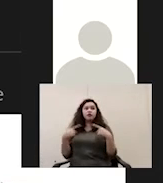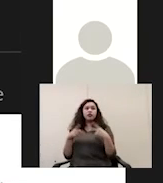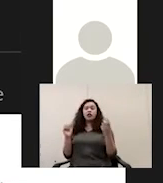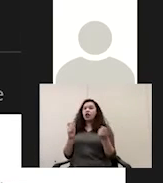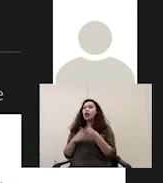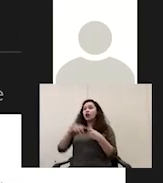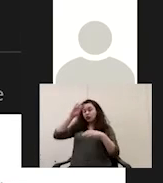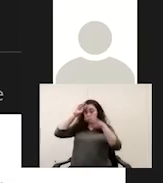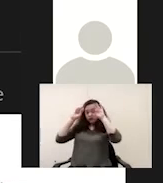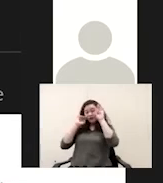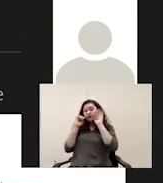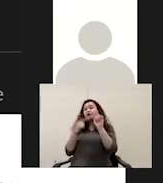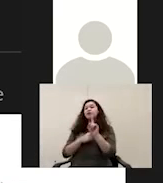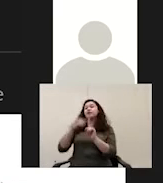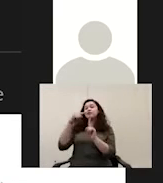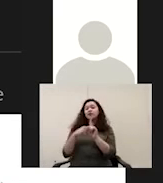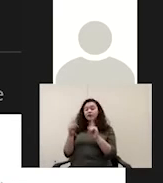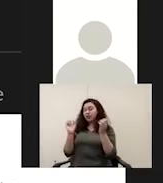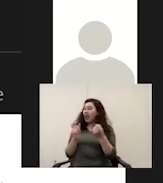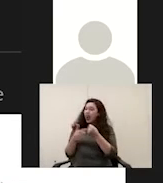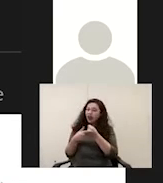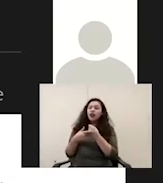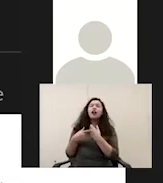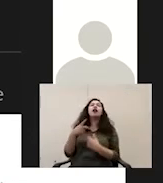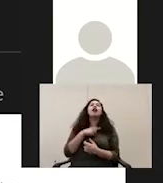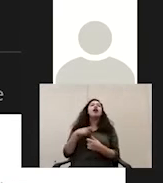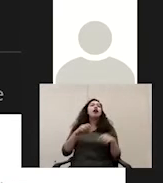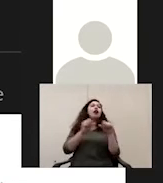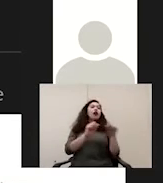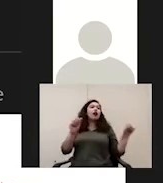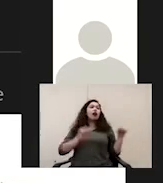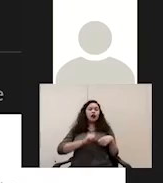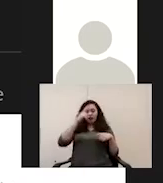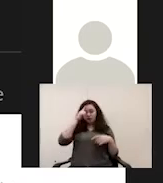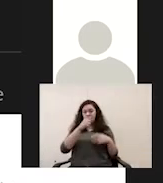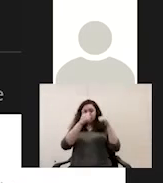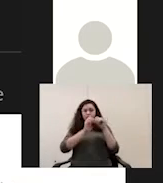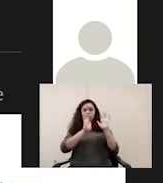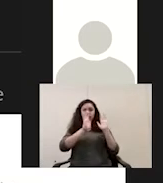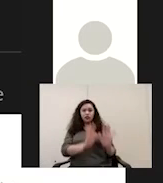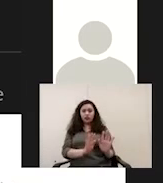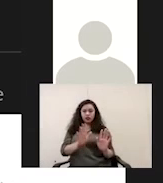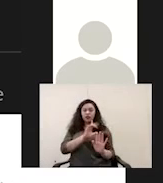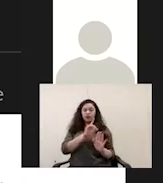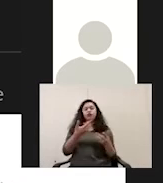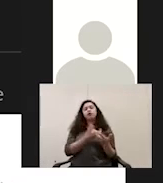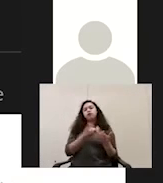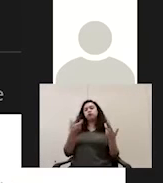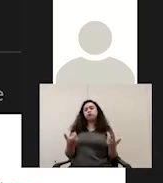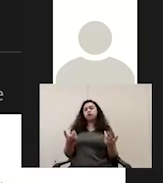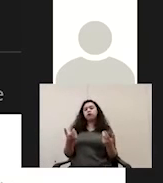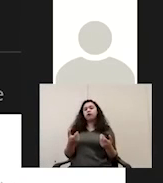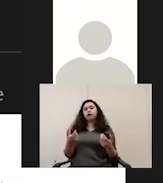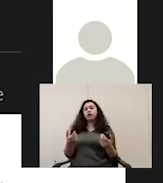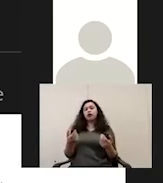temperatura elevada, febrícula, hay que designar un área de estancia en el momento y de aislamiento, y hay que llevarlas